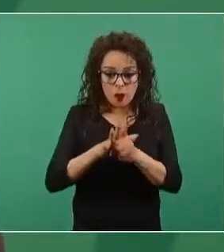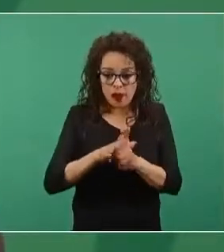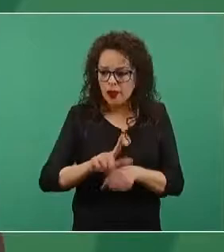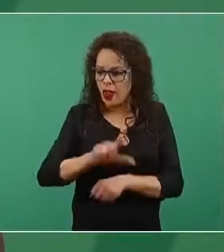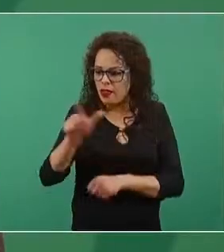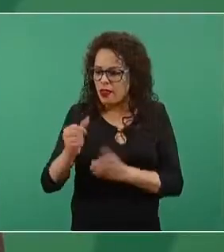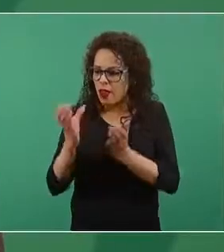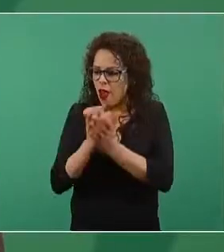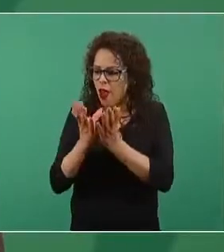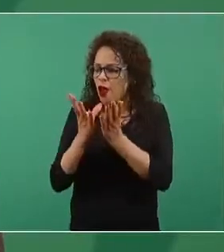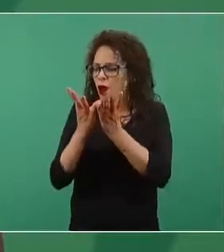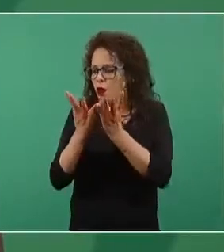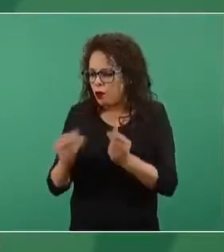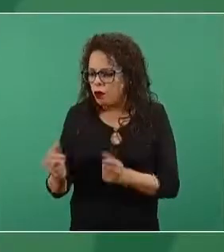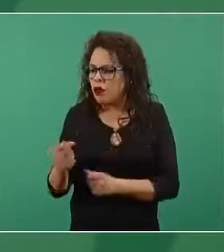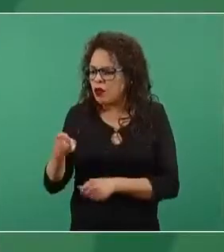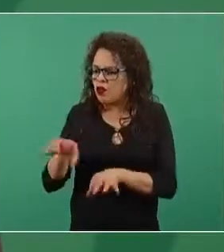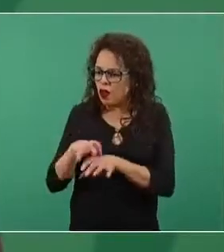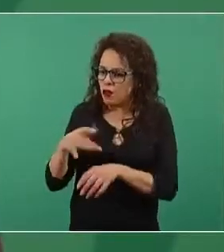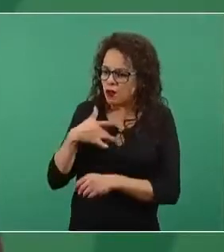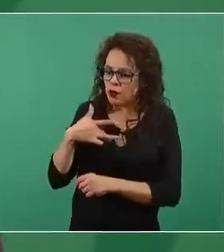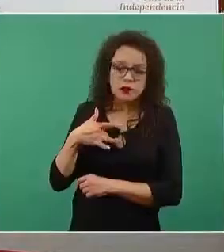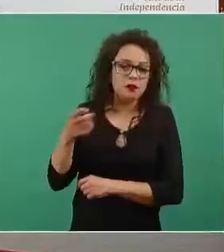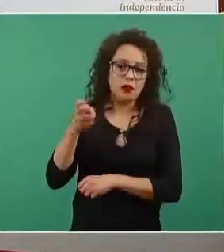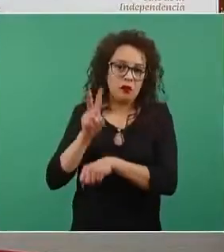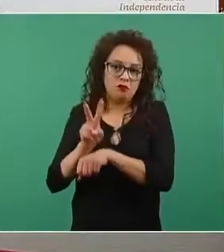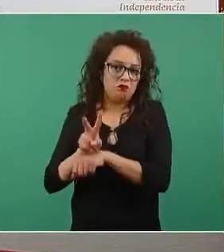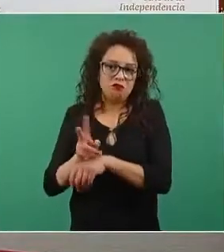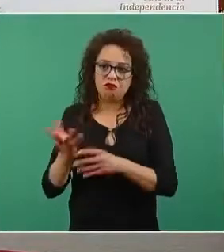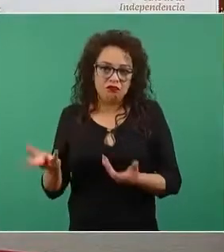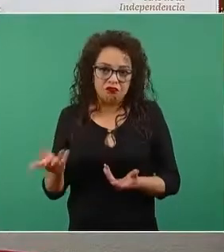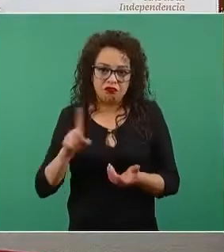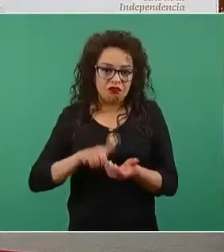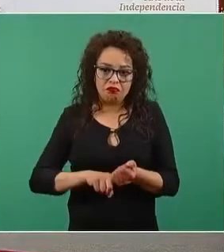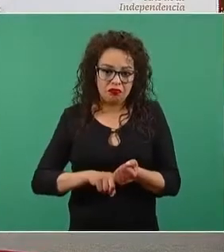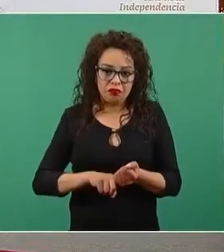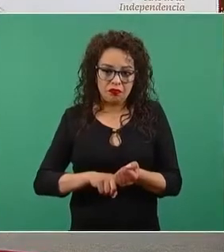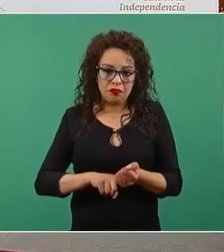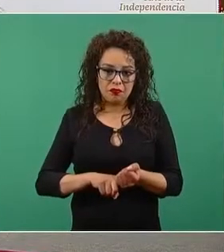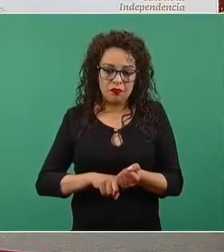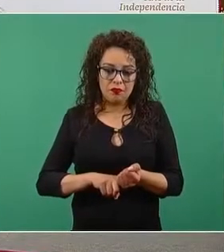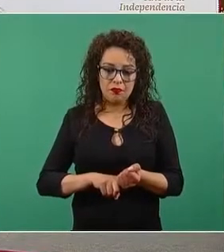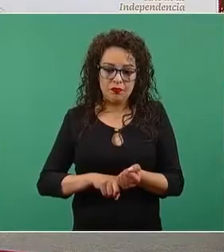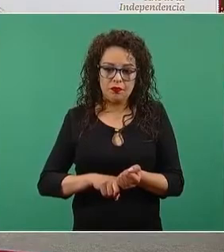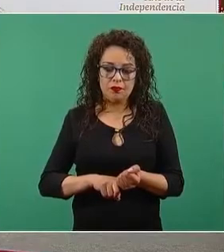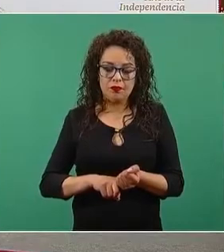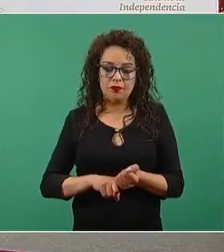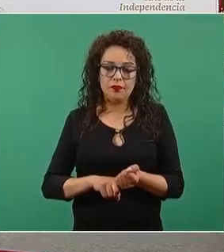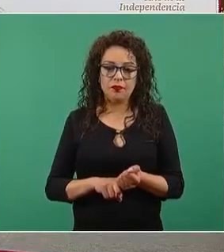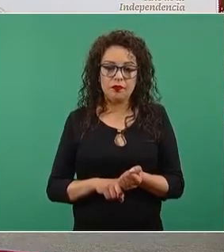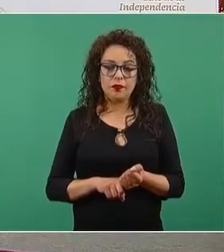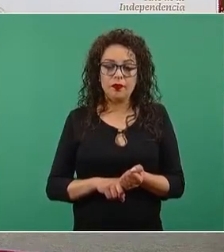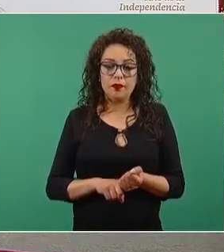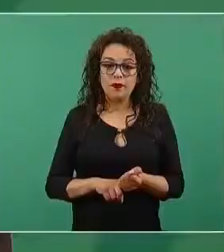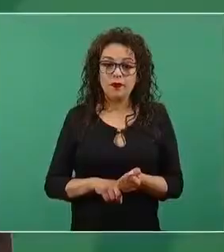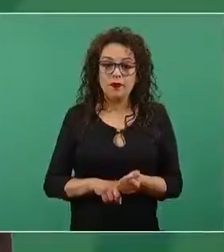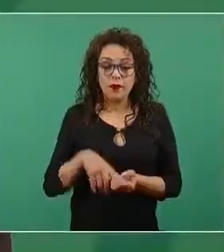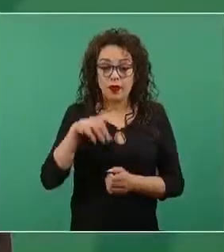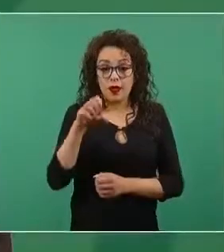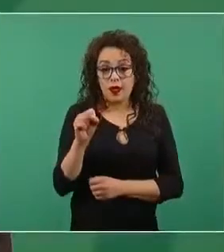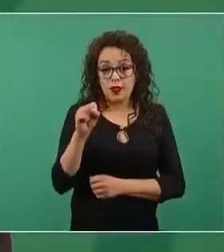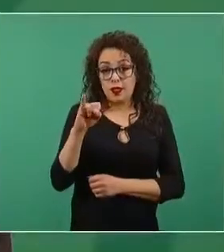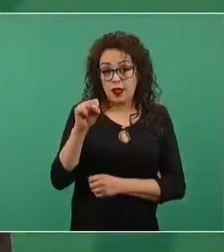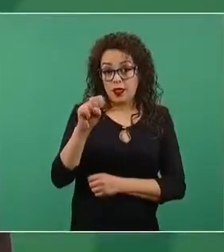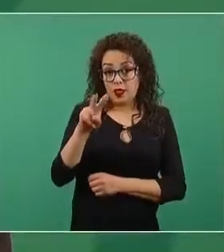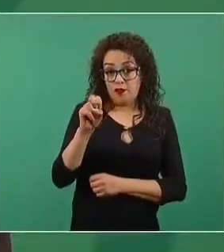mismo es más bien hacer la identificación oportuna de un caso sospechoso o confirmado. No tendríamos nosotros en el SISBER,